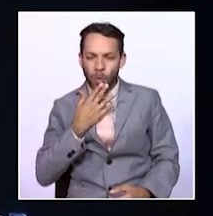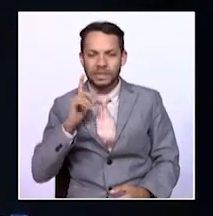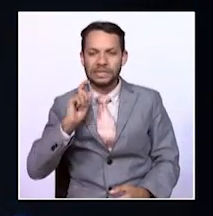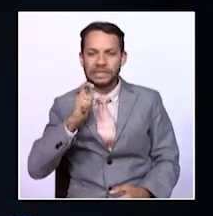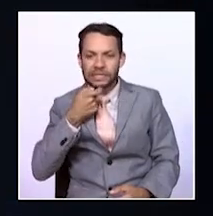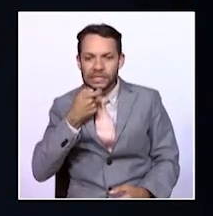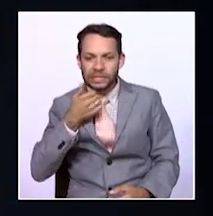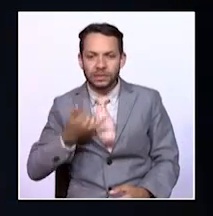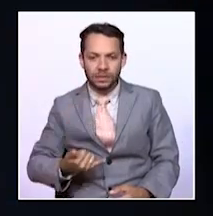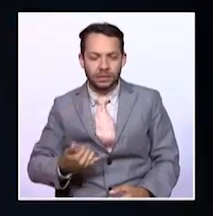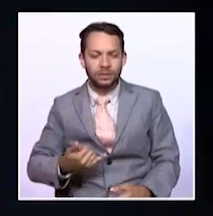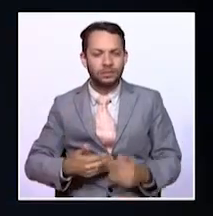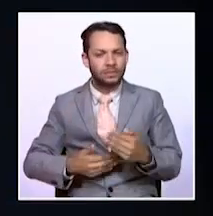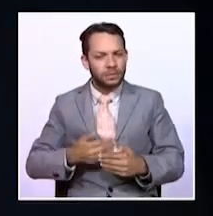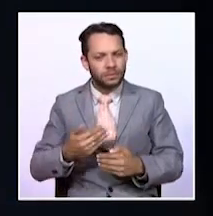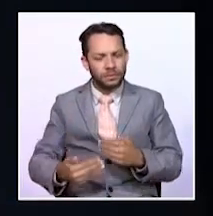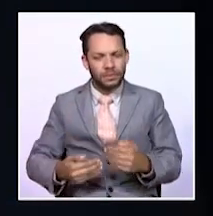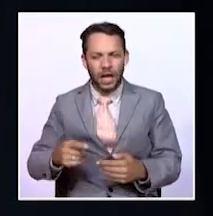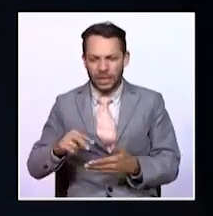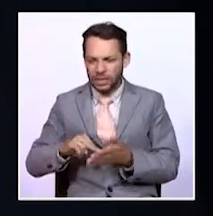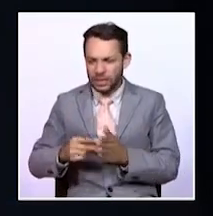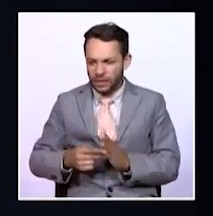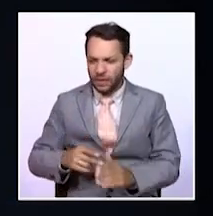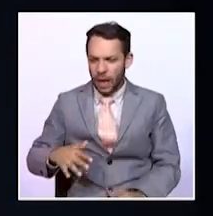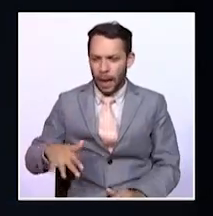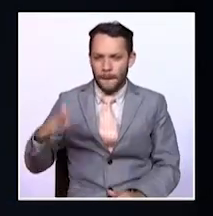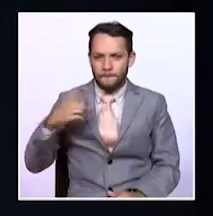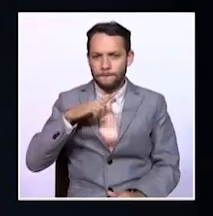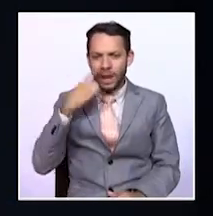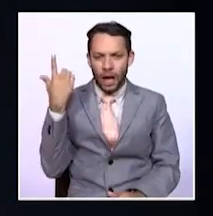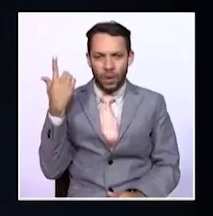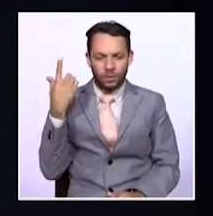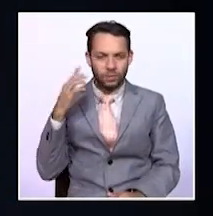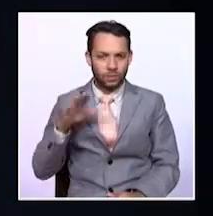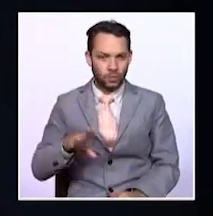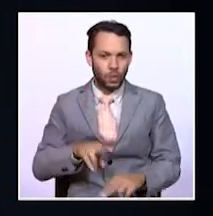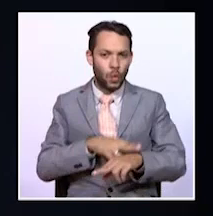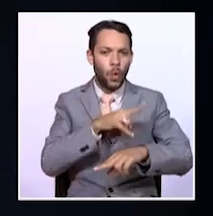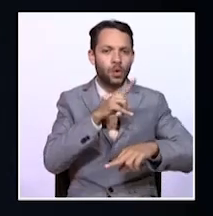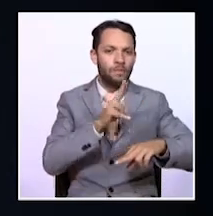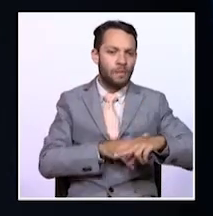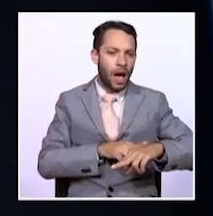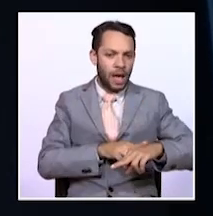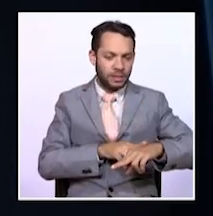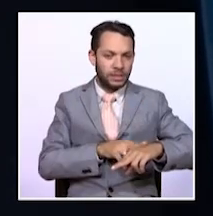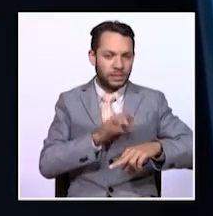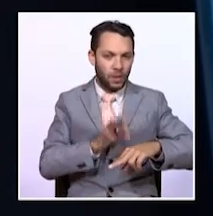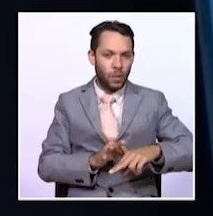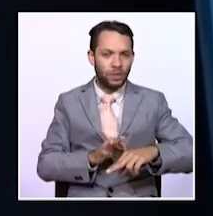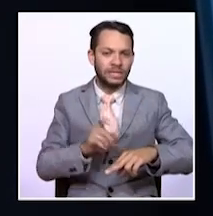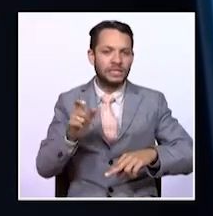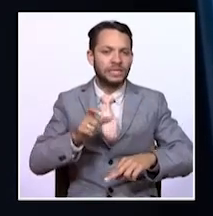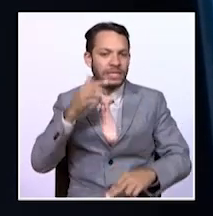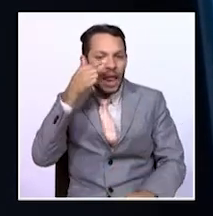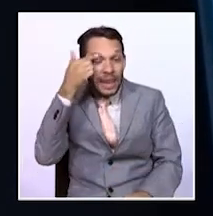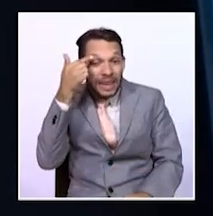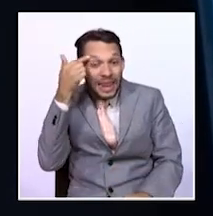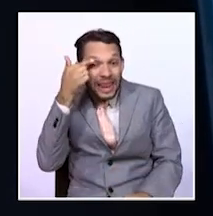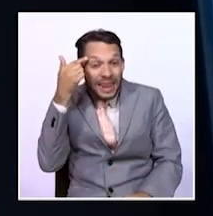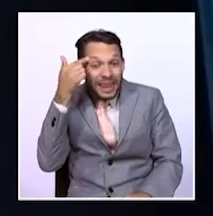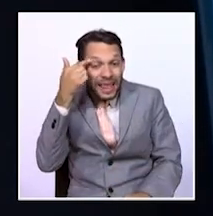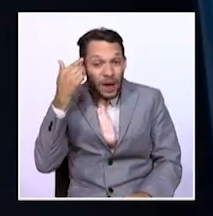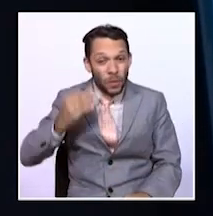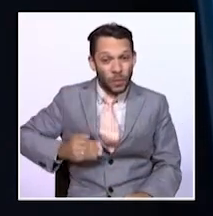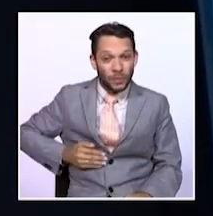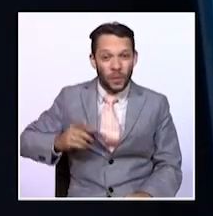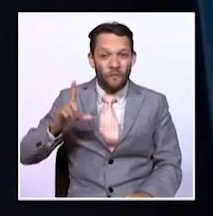más brillante, más blanquito. El hígado normalmente debe ser un gris un poco más oscuro. Cuando empezamos a ver que